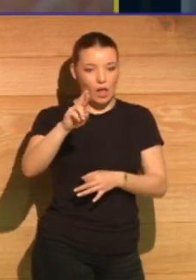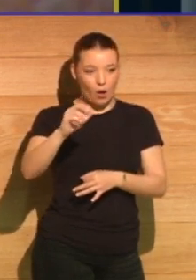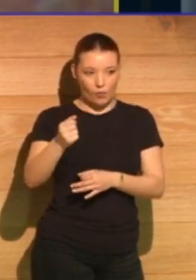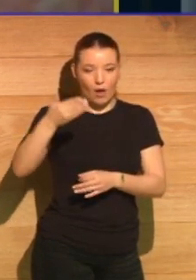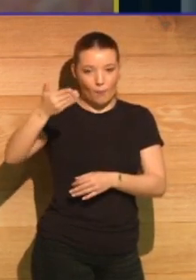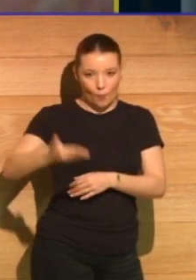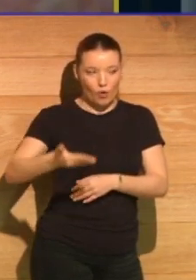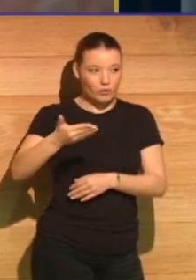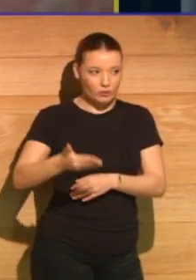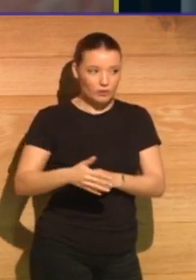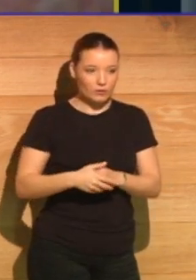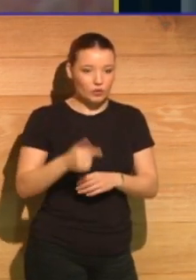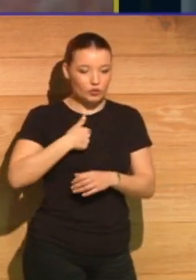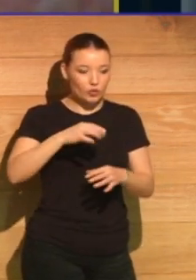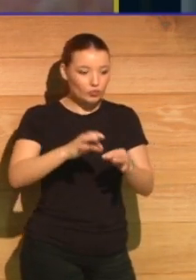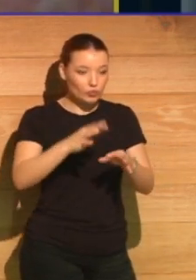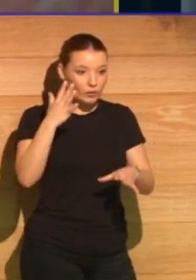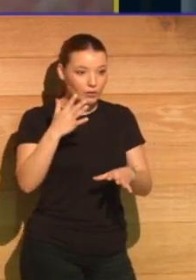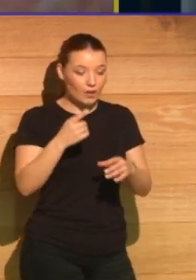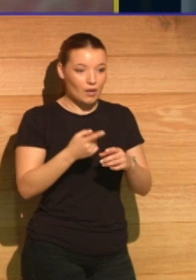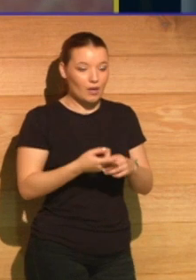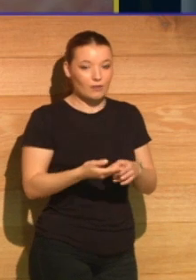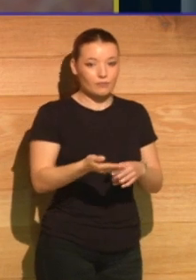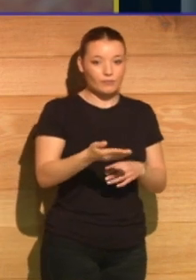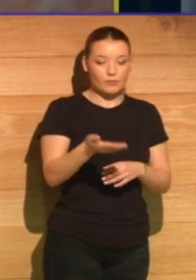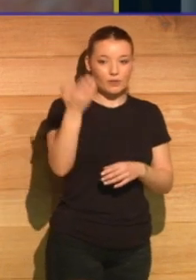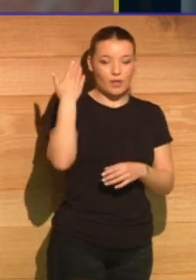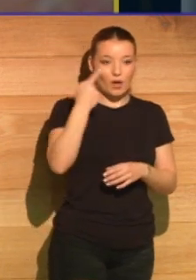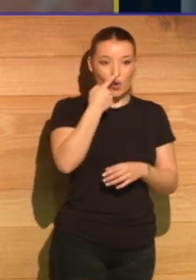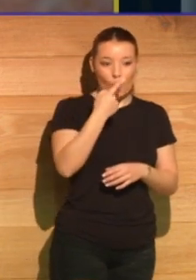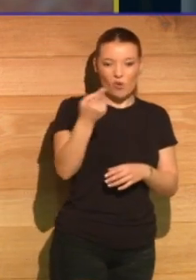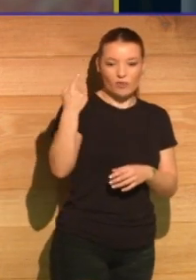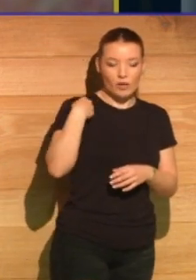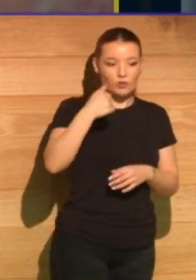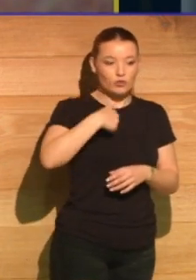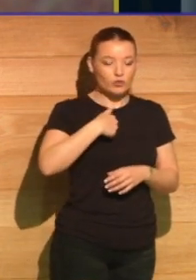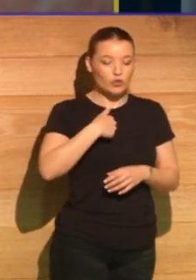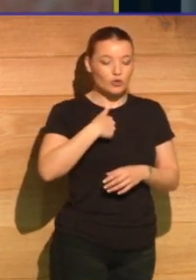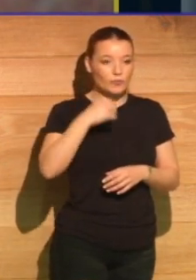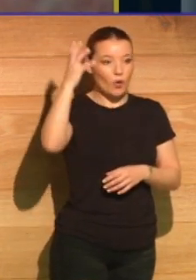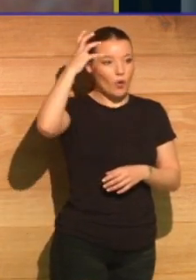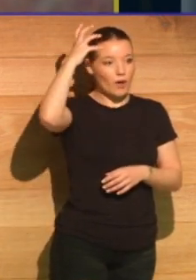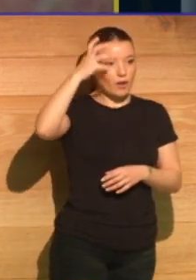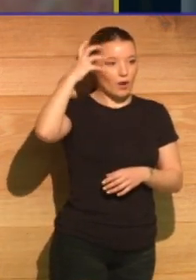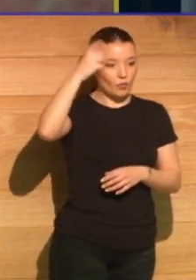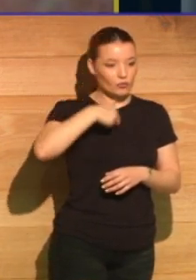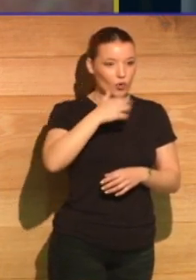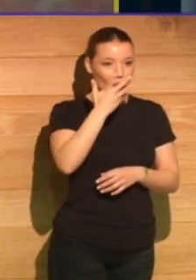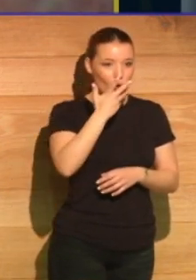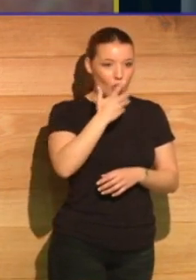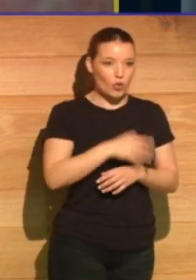suerte de que hace un año justo, el 11 de febrero, la conocí en unas charlas en A Coruña, en Estrelecidas, que ya vino a